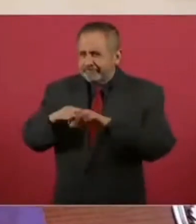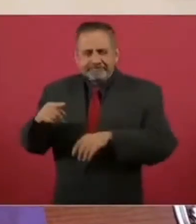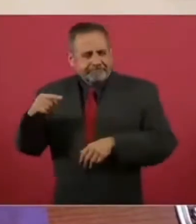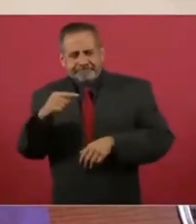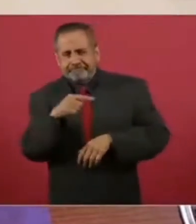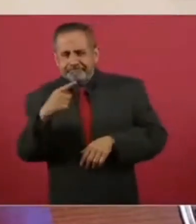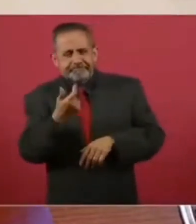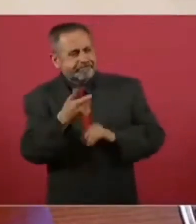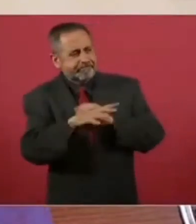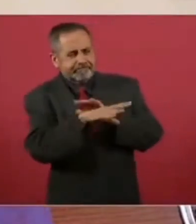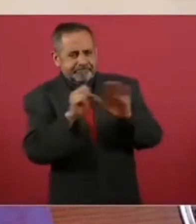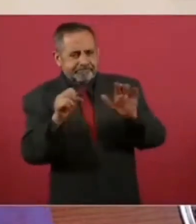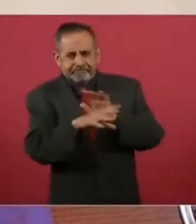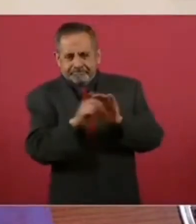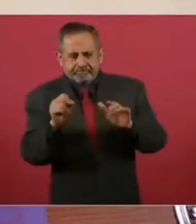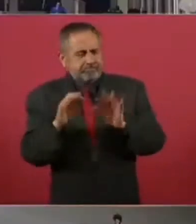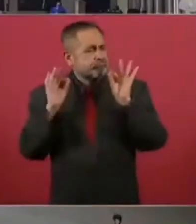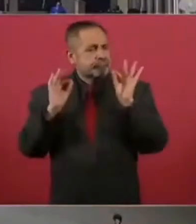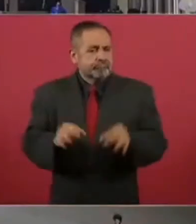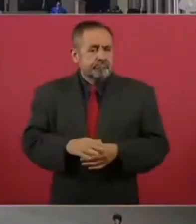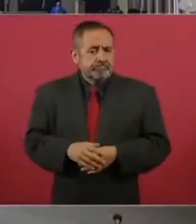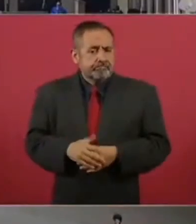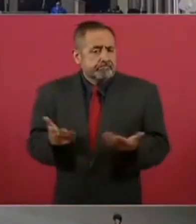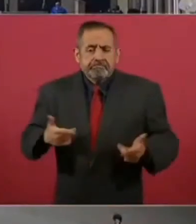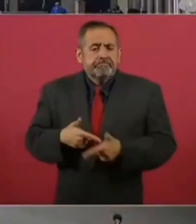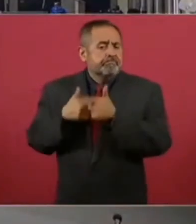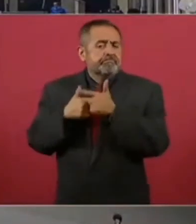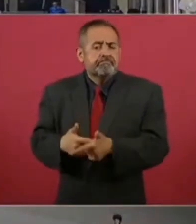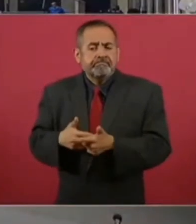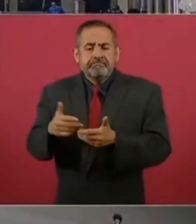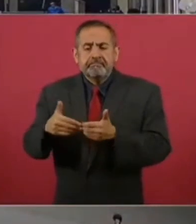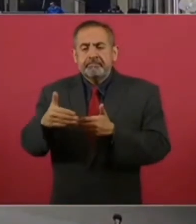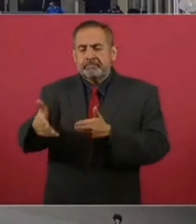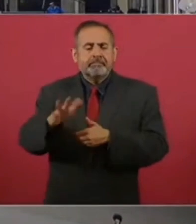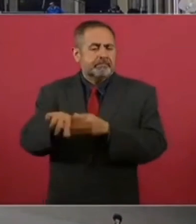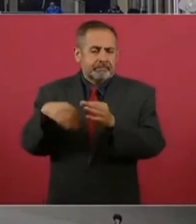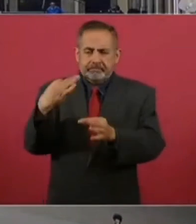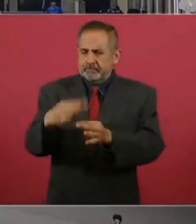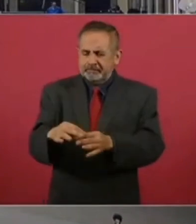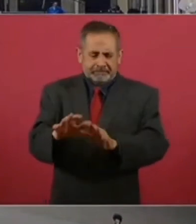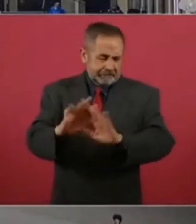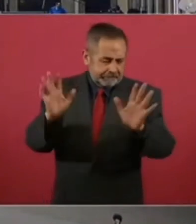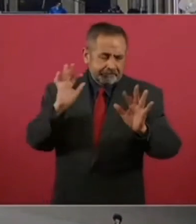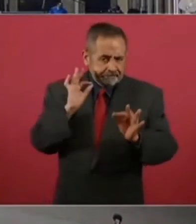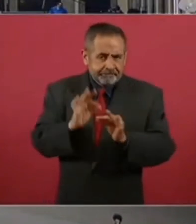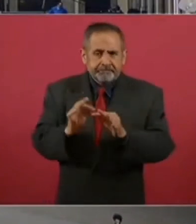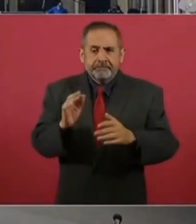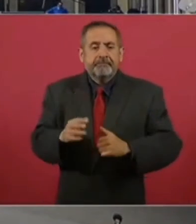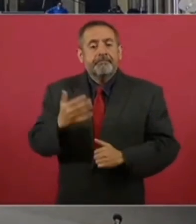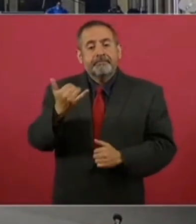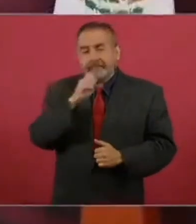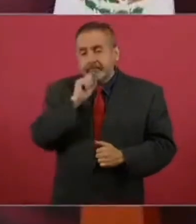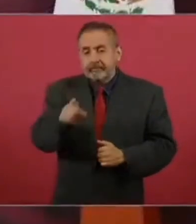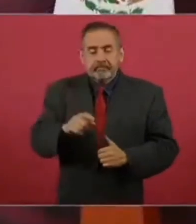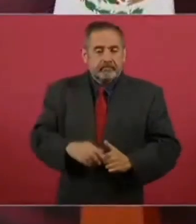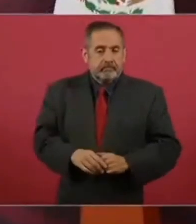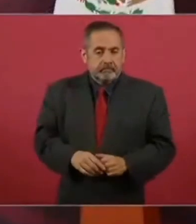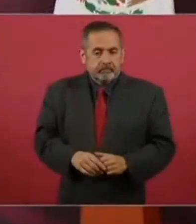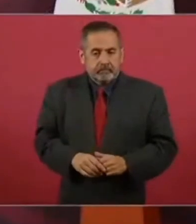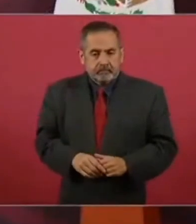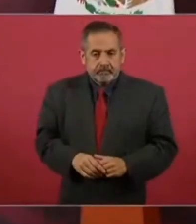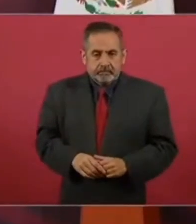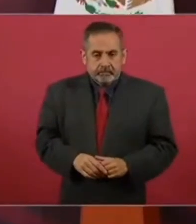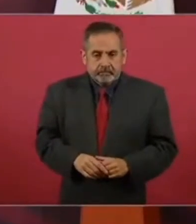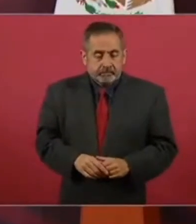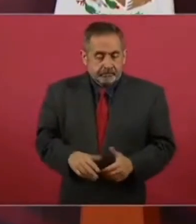informando. Y vamos a seguir. Pero ya se logró. Y la